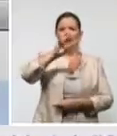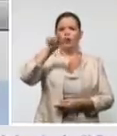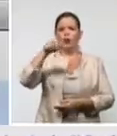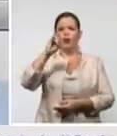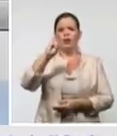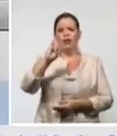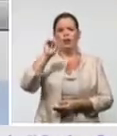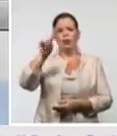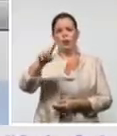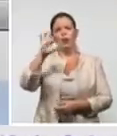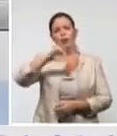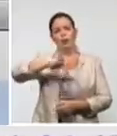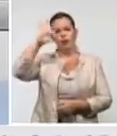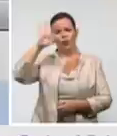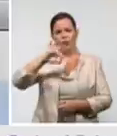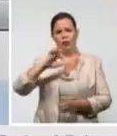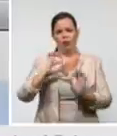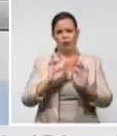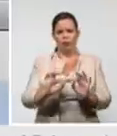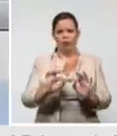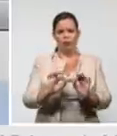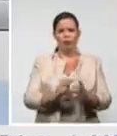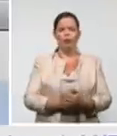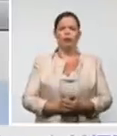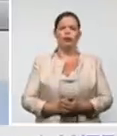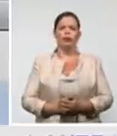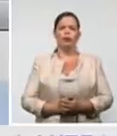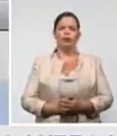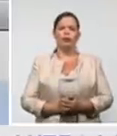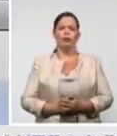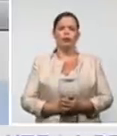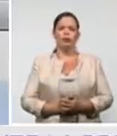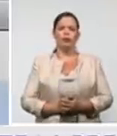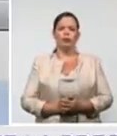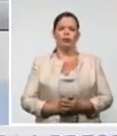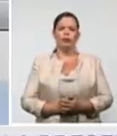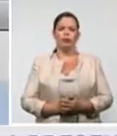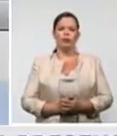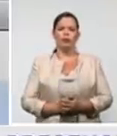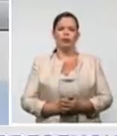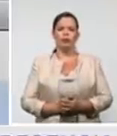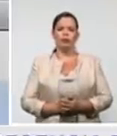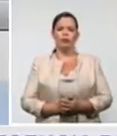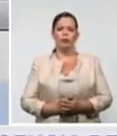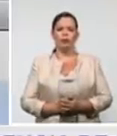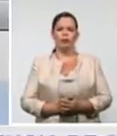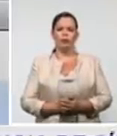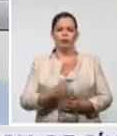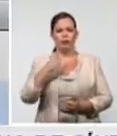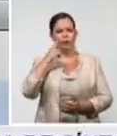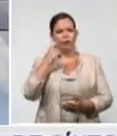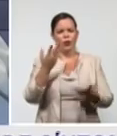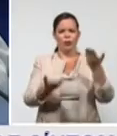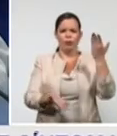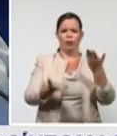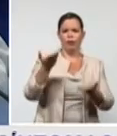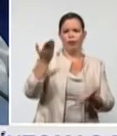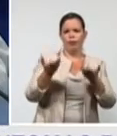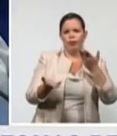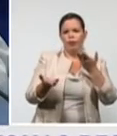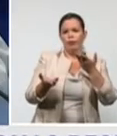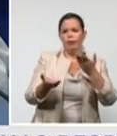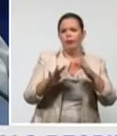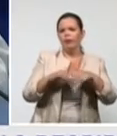3,61%. Y la región de las Américas, con este comportamiento de la incidencia, pues se